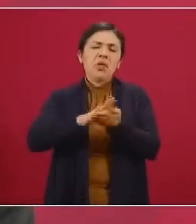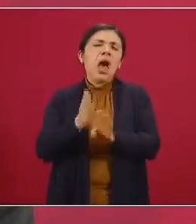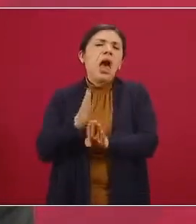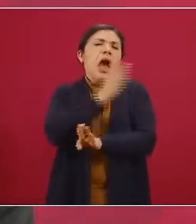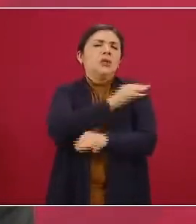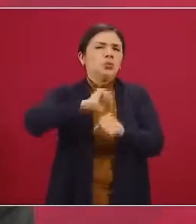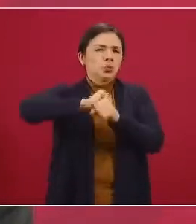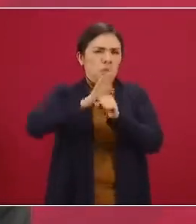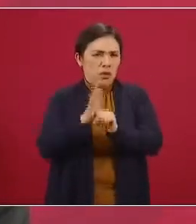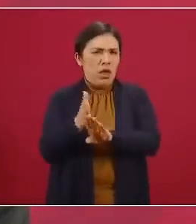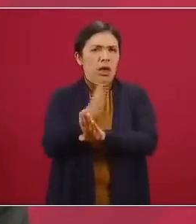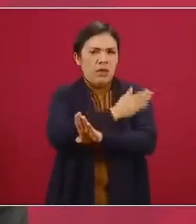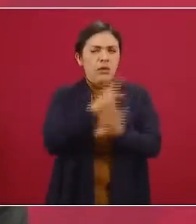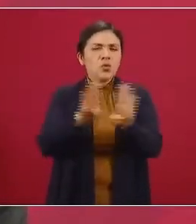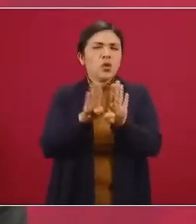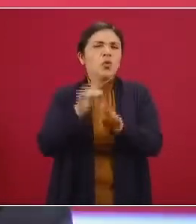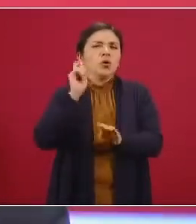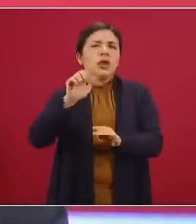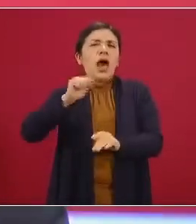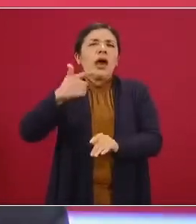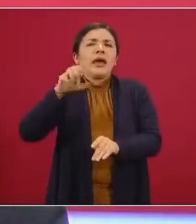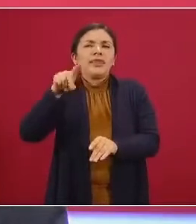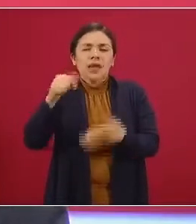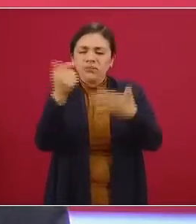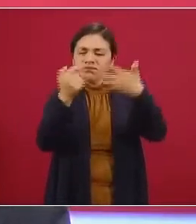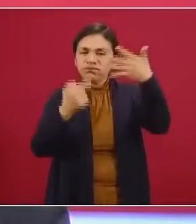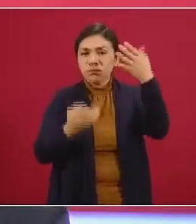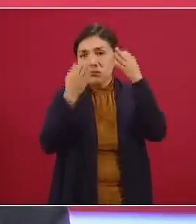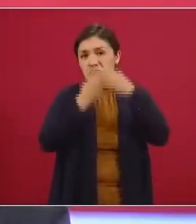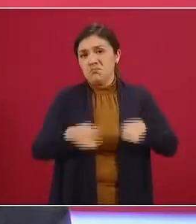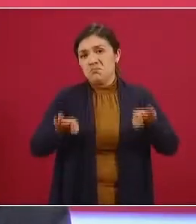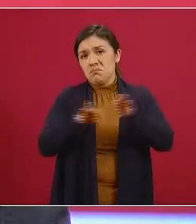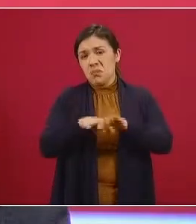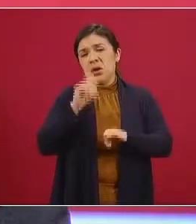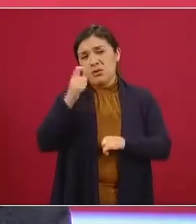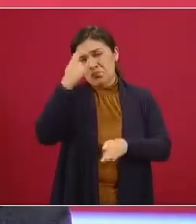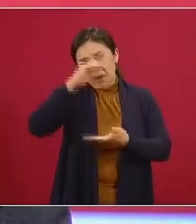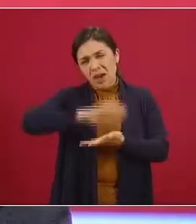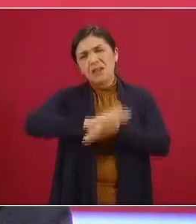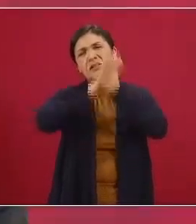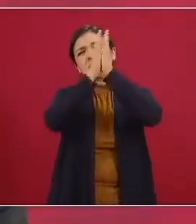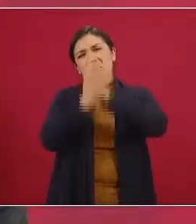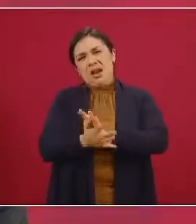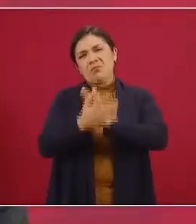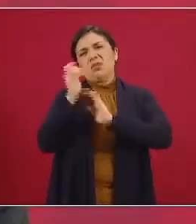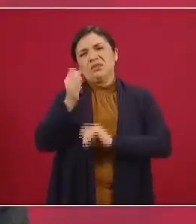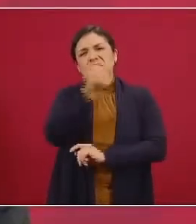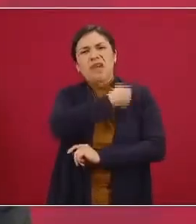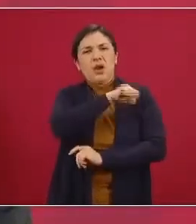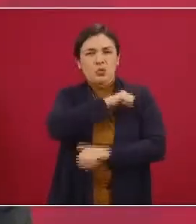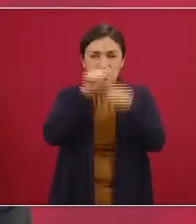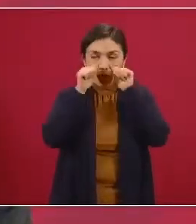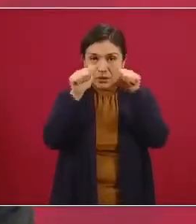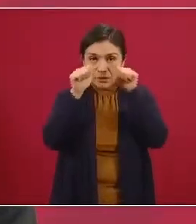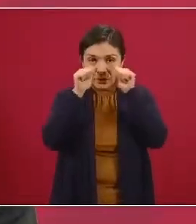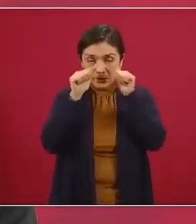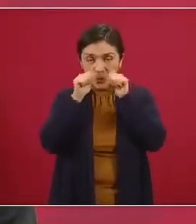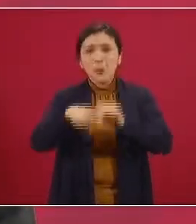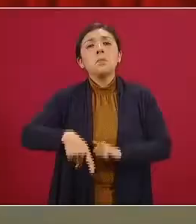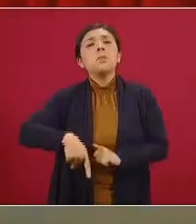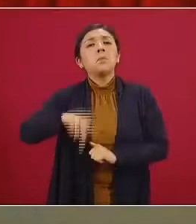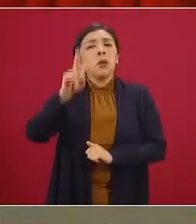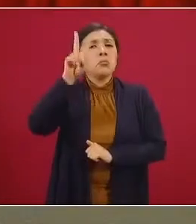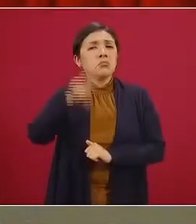de COVID, como parte de una agenda sustantiva que tenemos de transformación del Sistema Nacional de Salud, pero